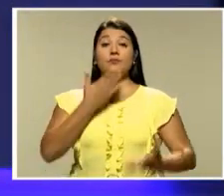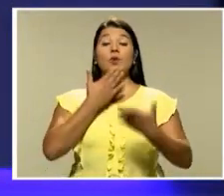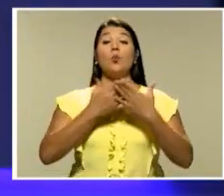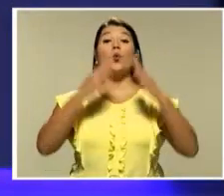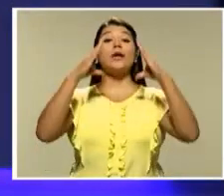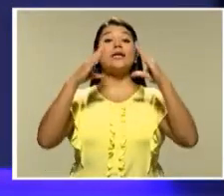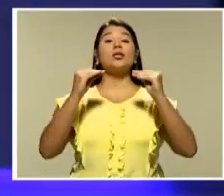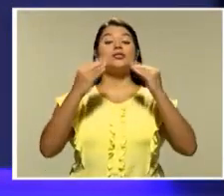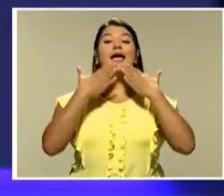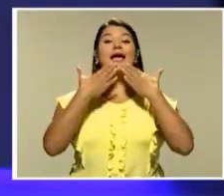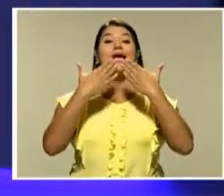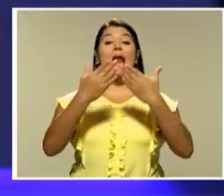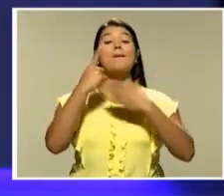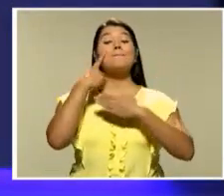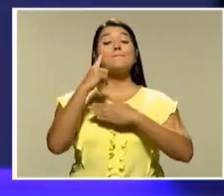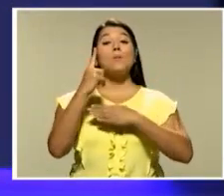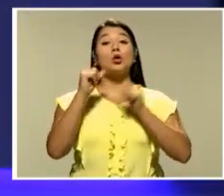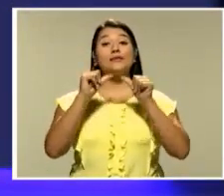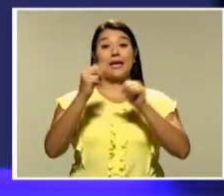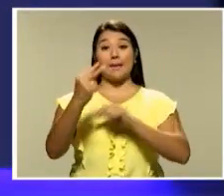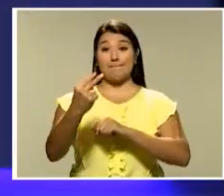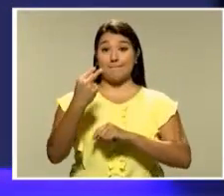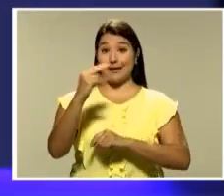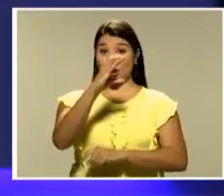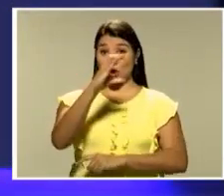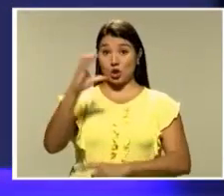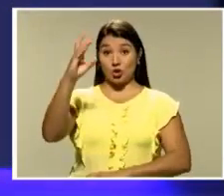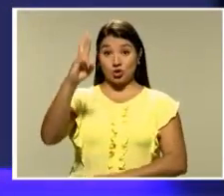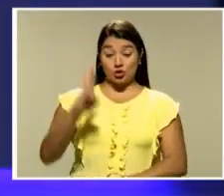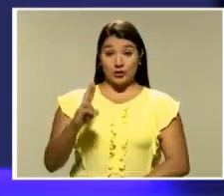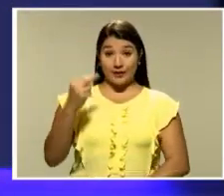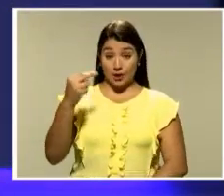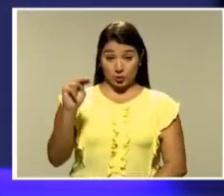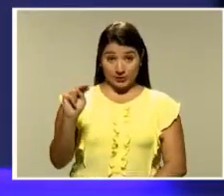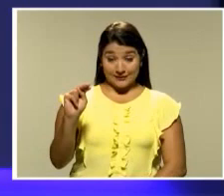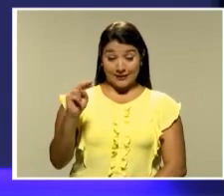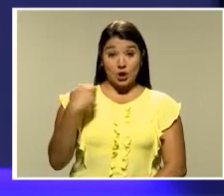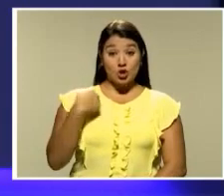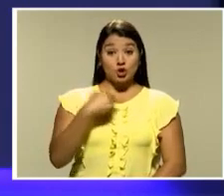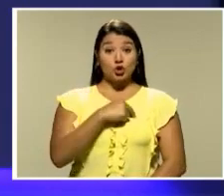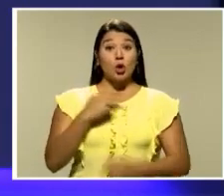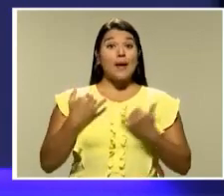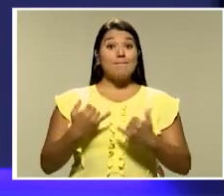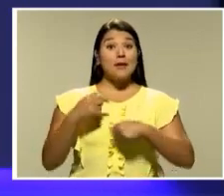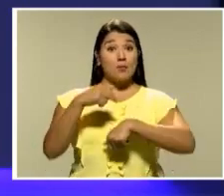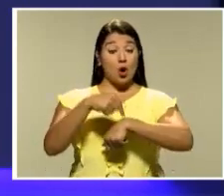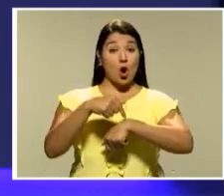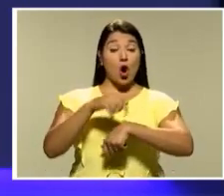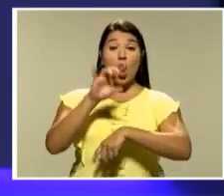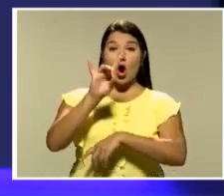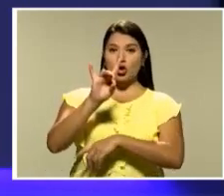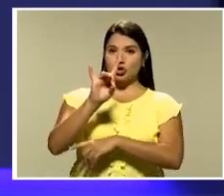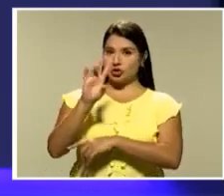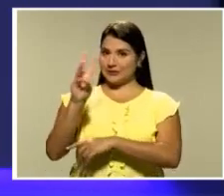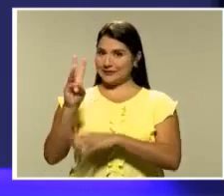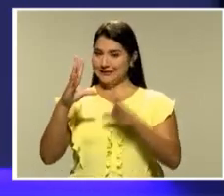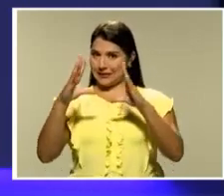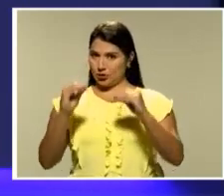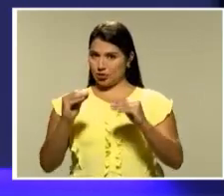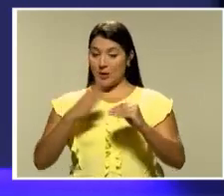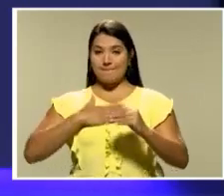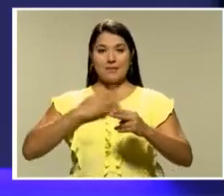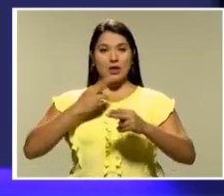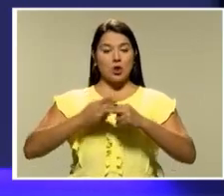Buenas noches, gracias por continuar informándose con la señal de Costa Rica Noticias. Estamos en vivo a las 8:06 de la noche,